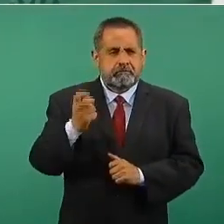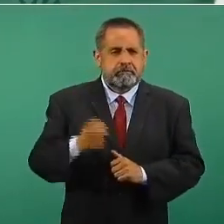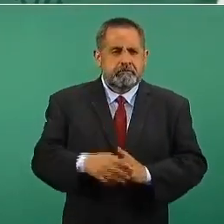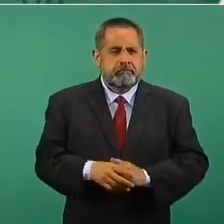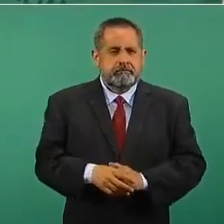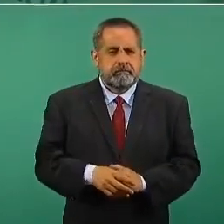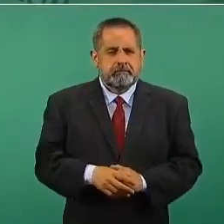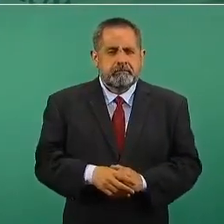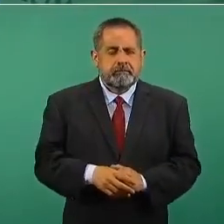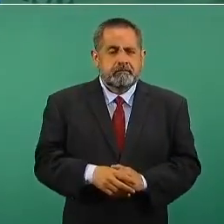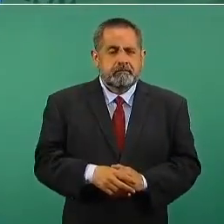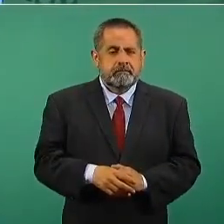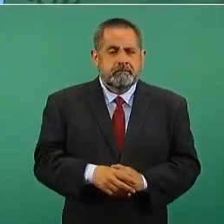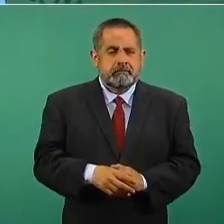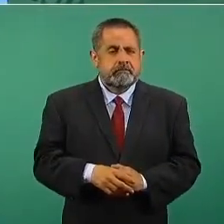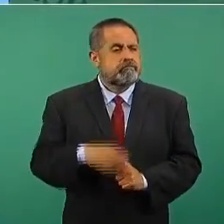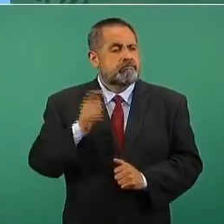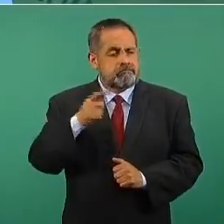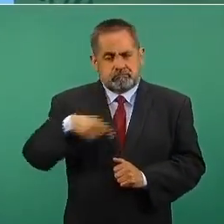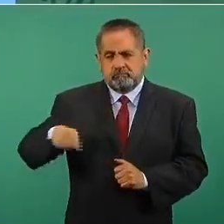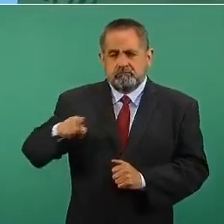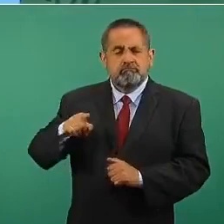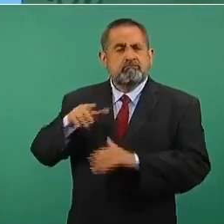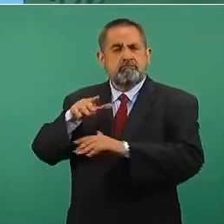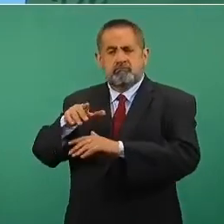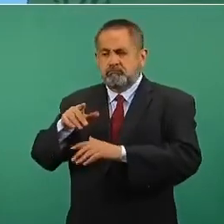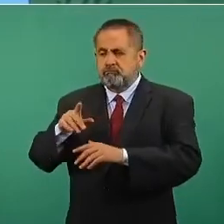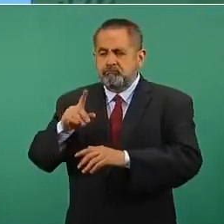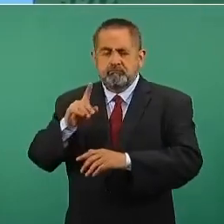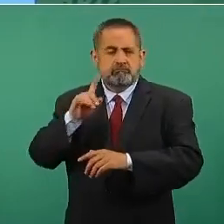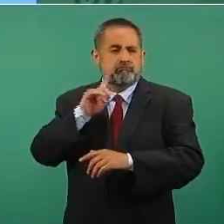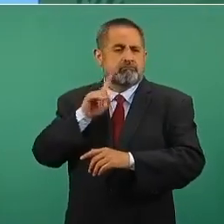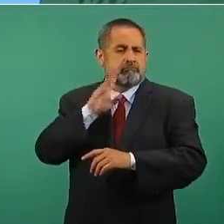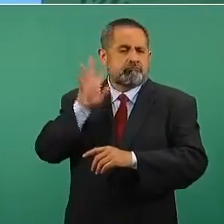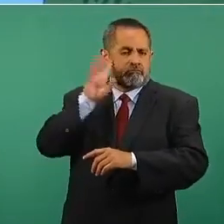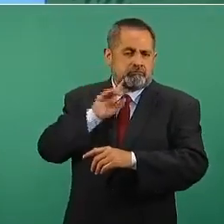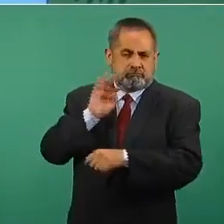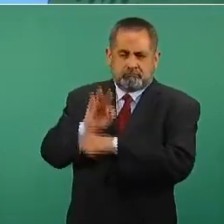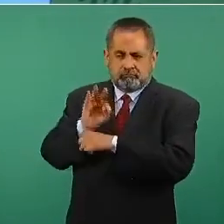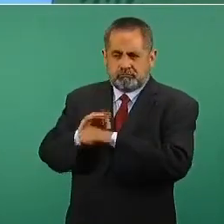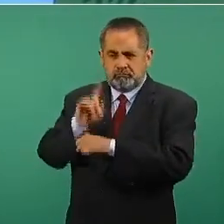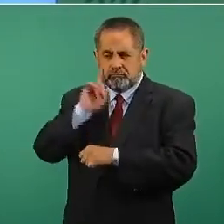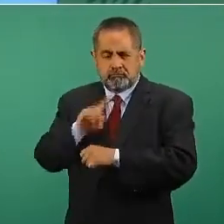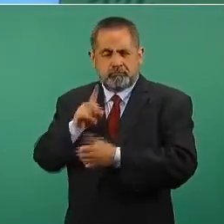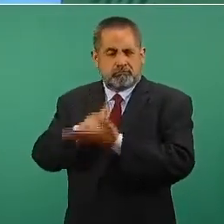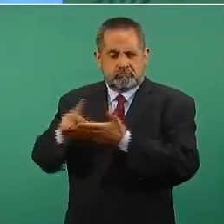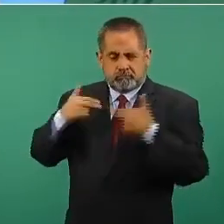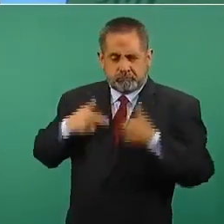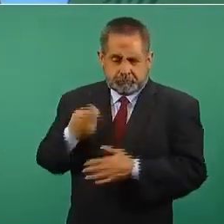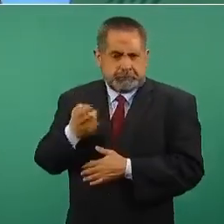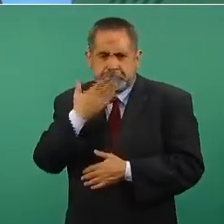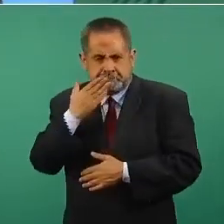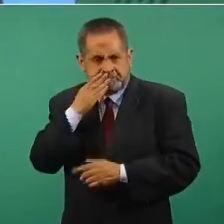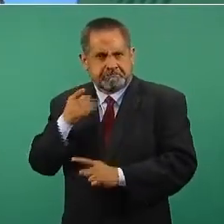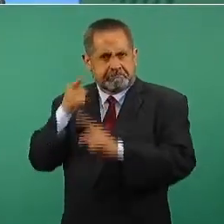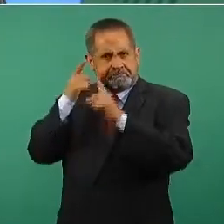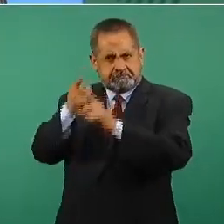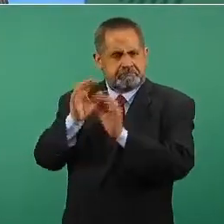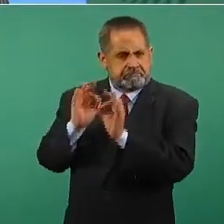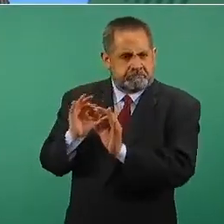eso, ante una causa tan noble que es la defensa de los derechos de la mujer,